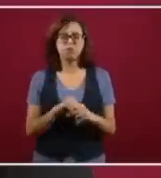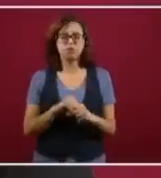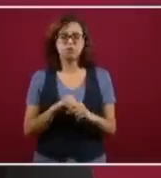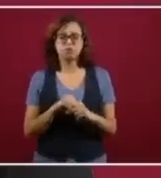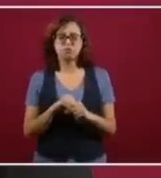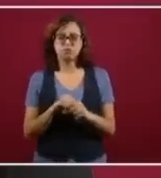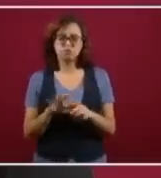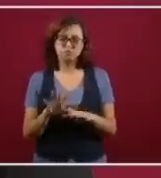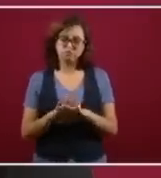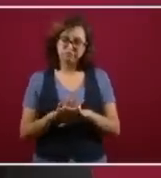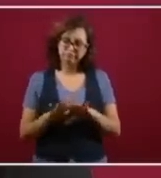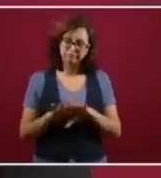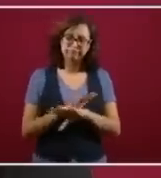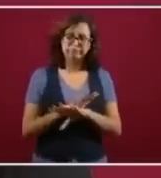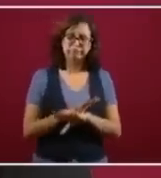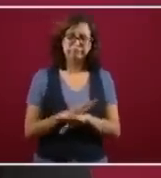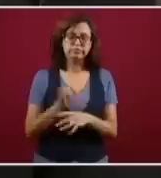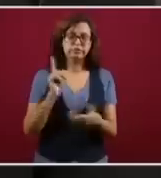en Pemex Internacional.